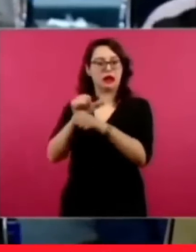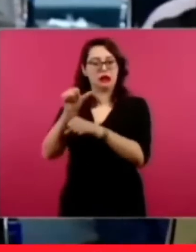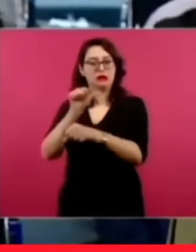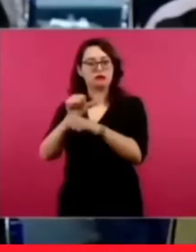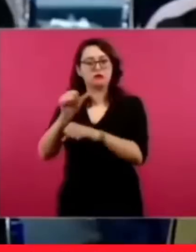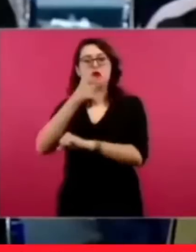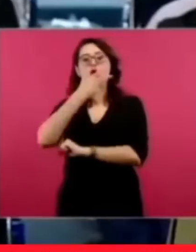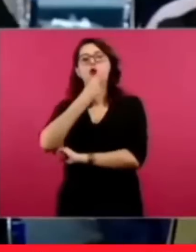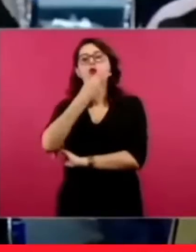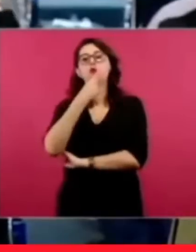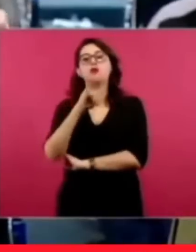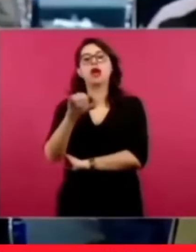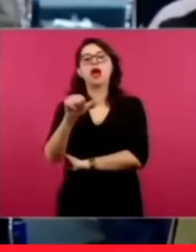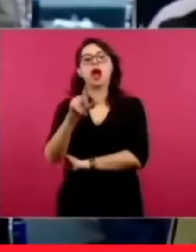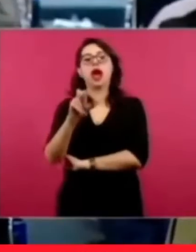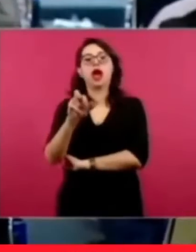Milei,